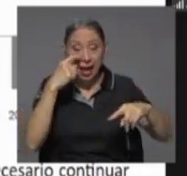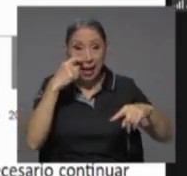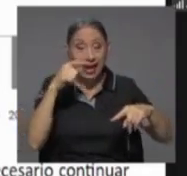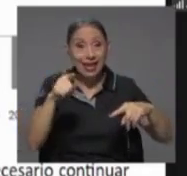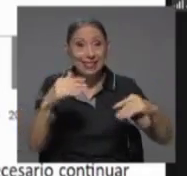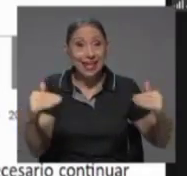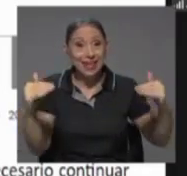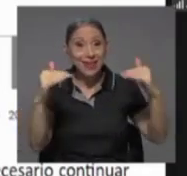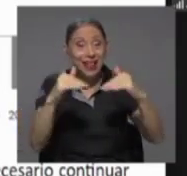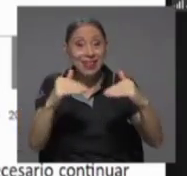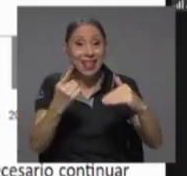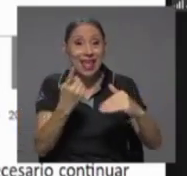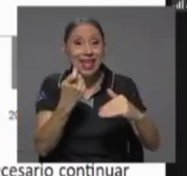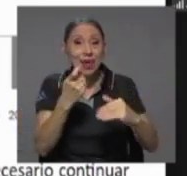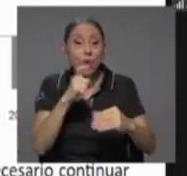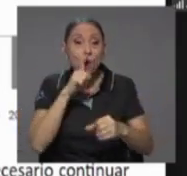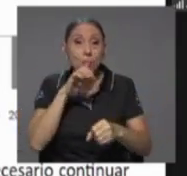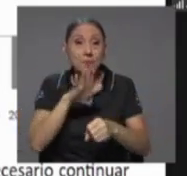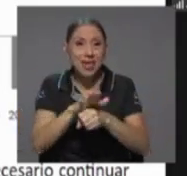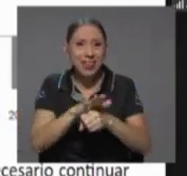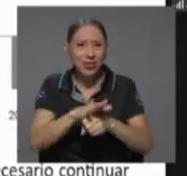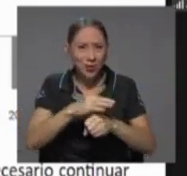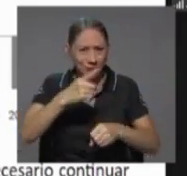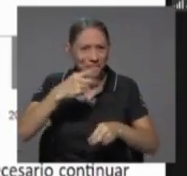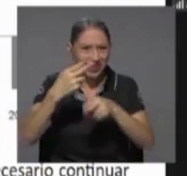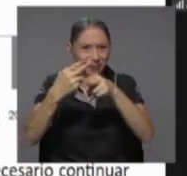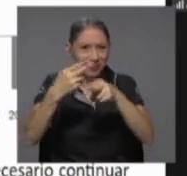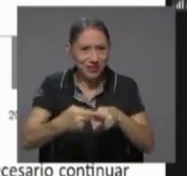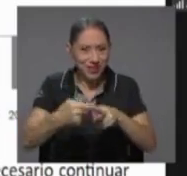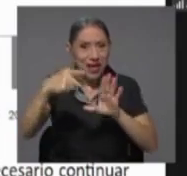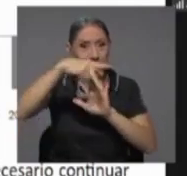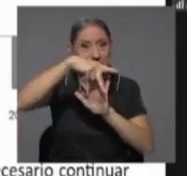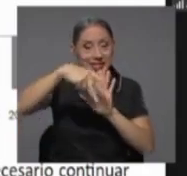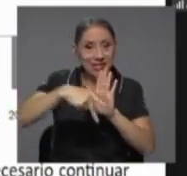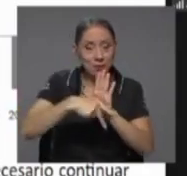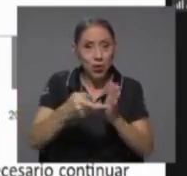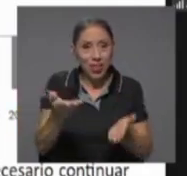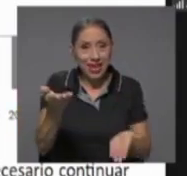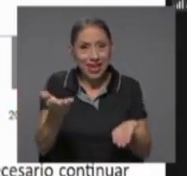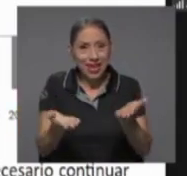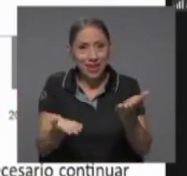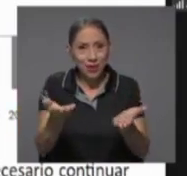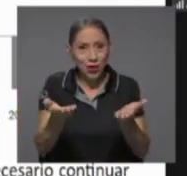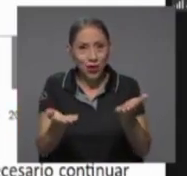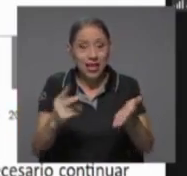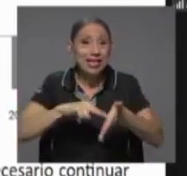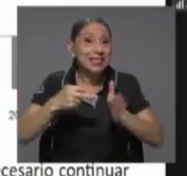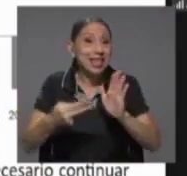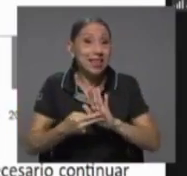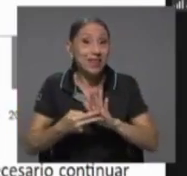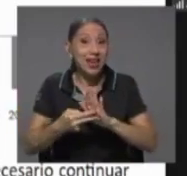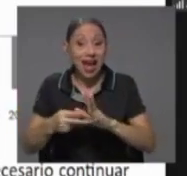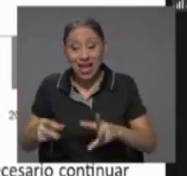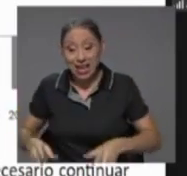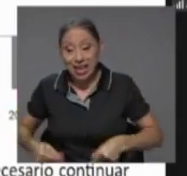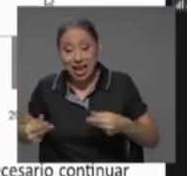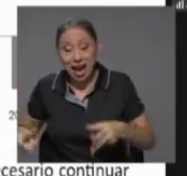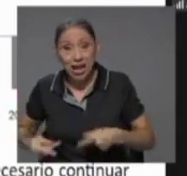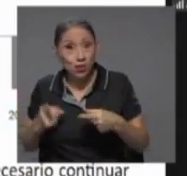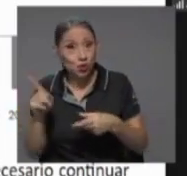como el principio de equilibrio, ¿verdad?, que es que no se financien gastos corrientes con ingresos de